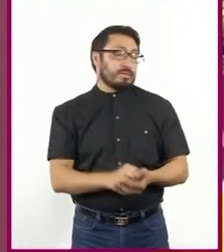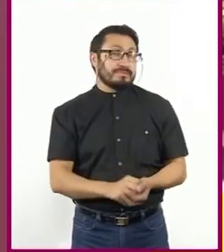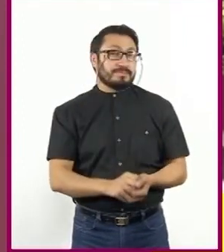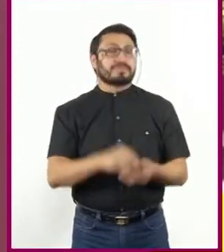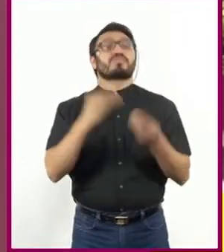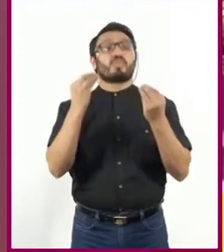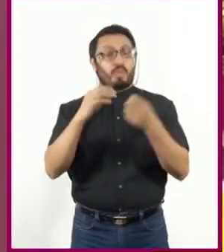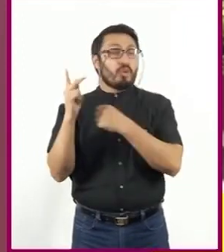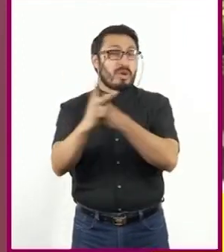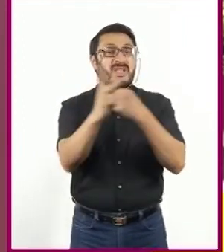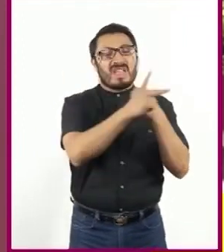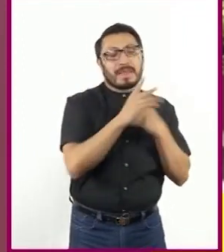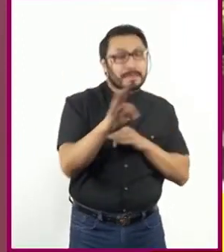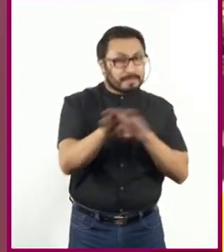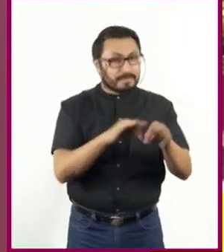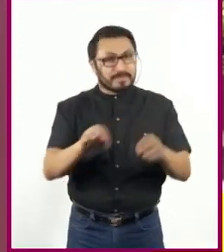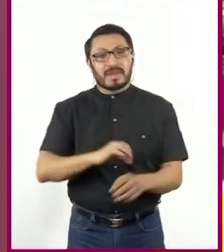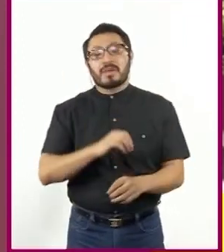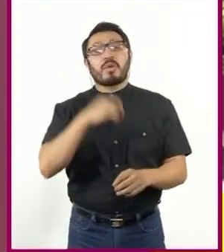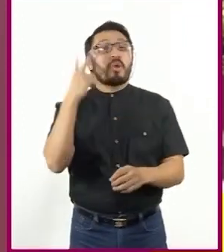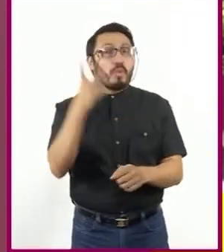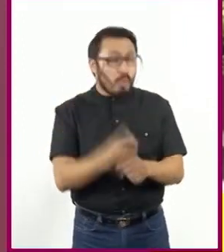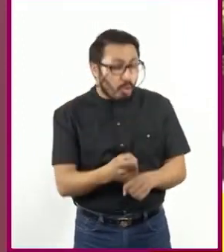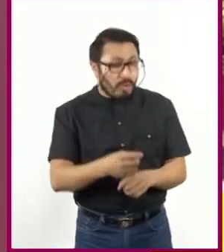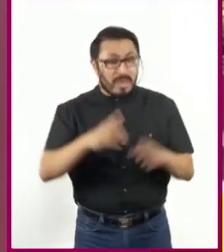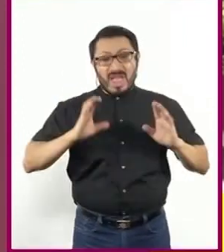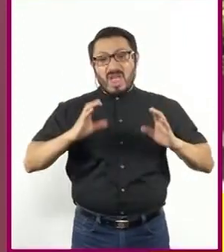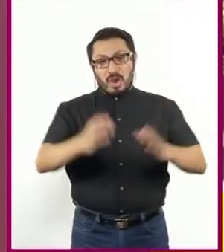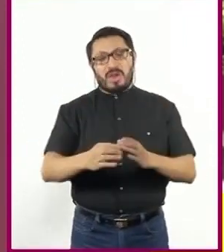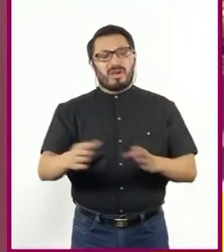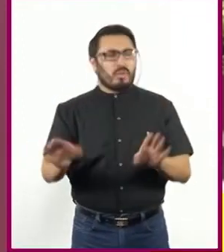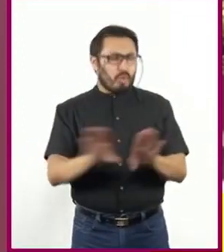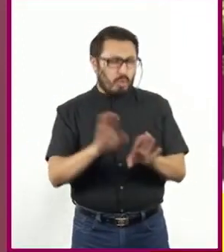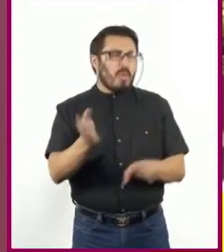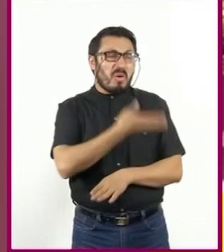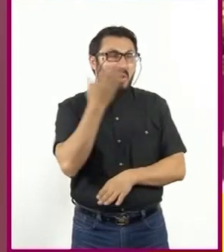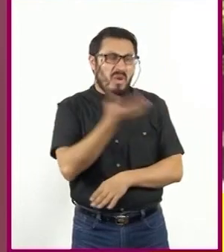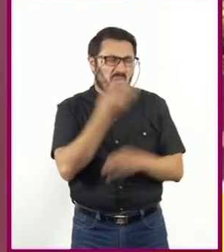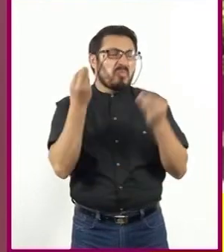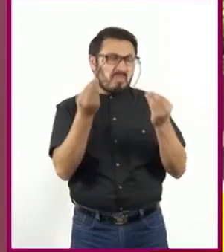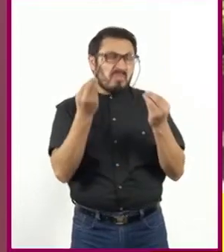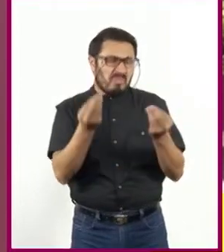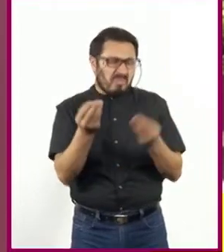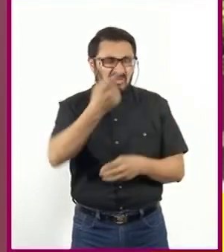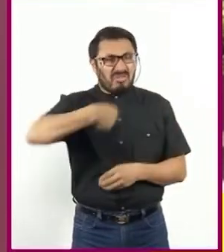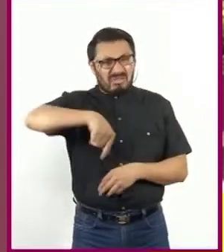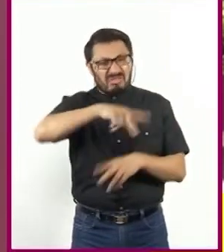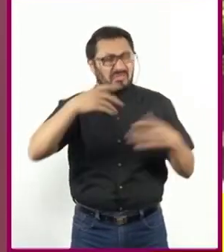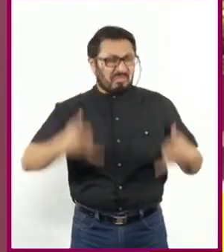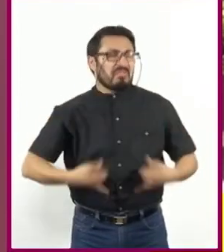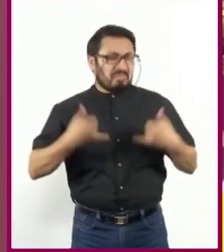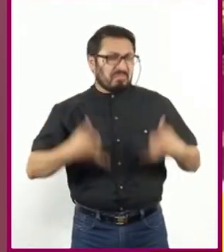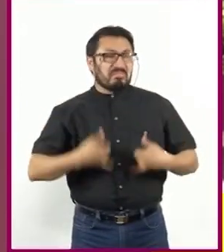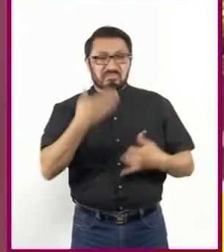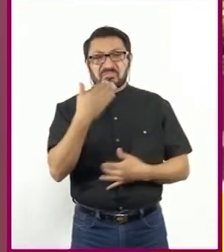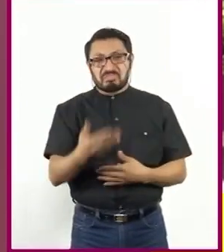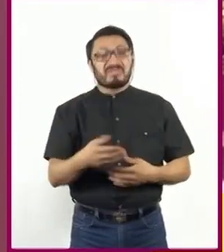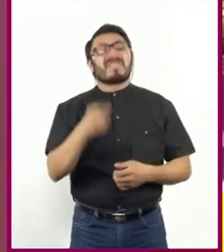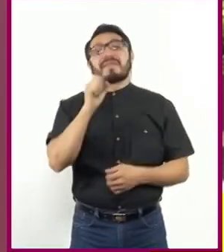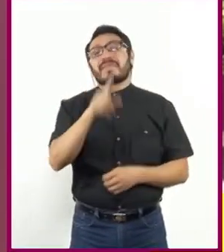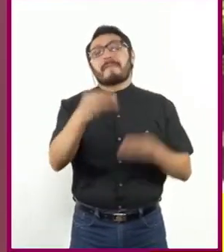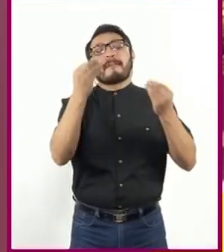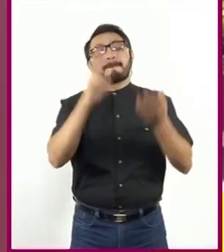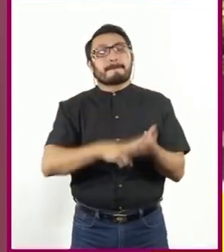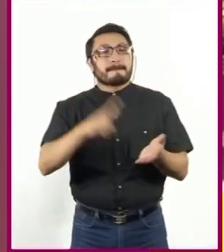países, el trabajo voluntario comunitario es muy popular entre las y los jóvenes e incluso es de gran